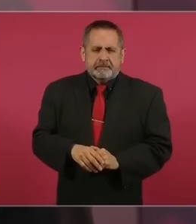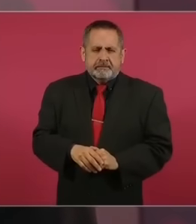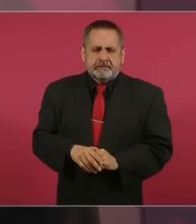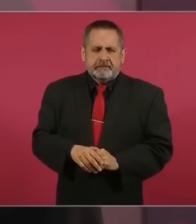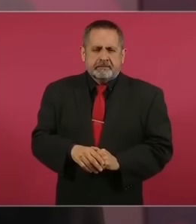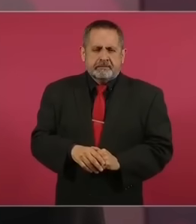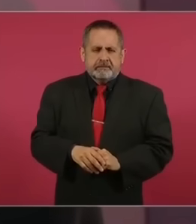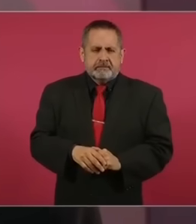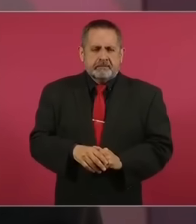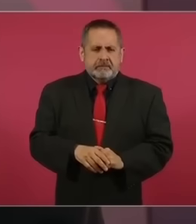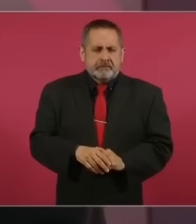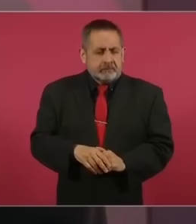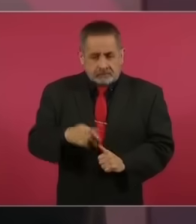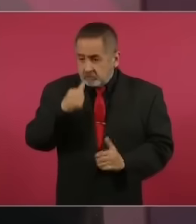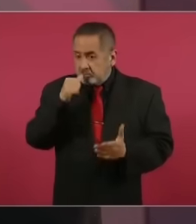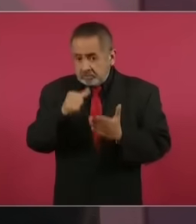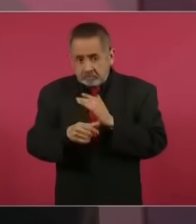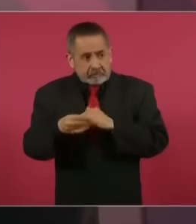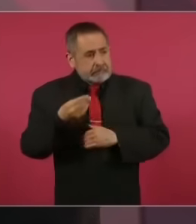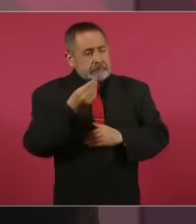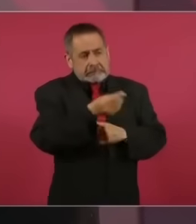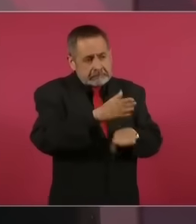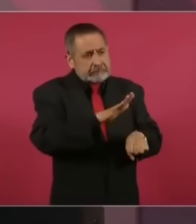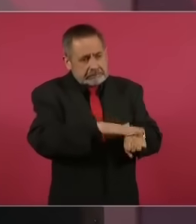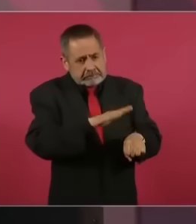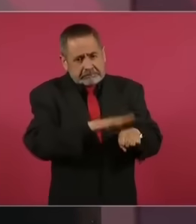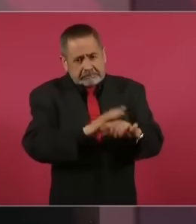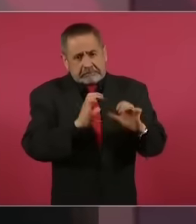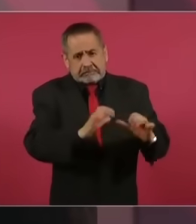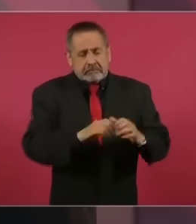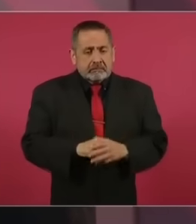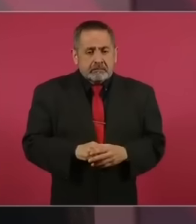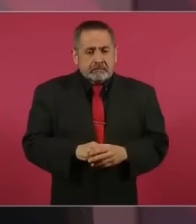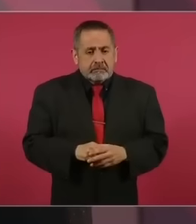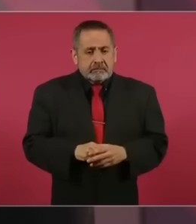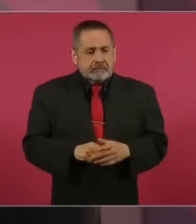como si le hubiésemos dicho,